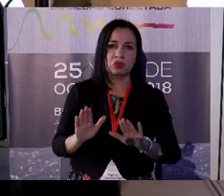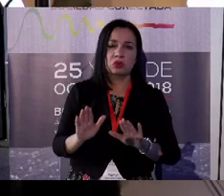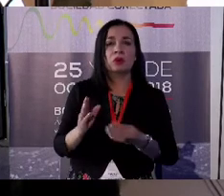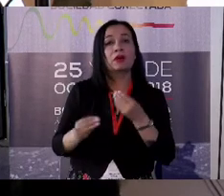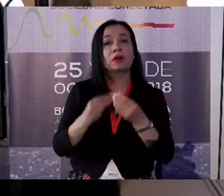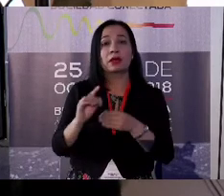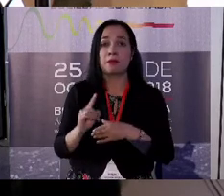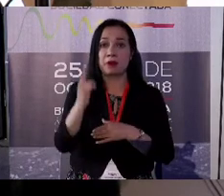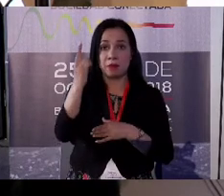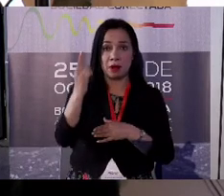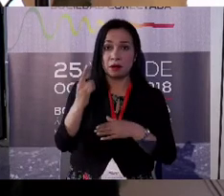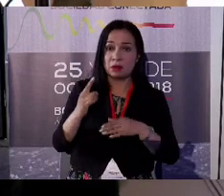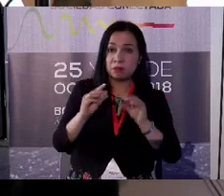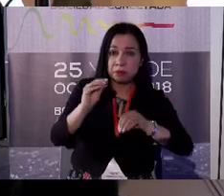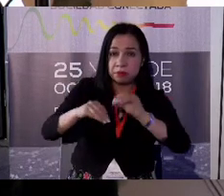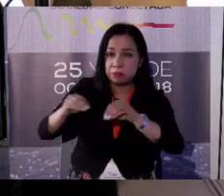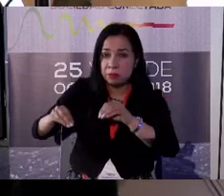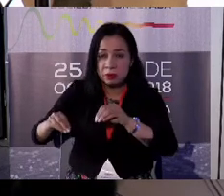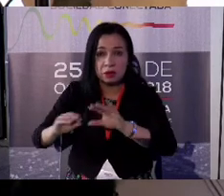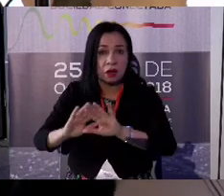terminales, vamos a ver ya